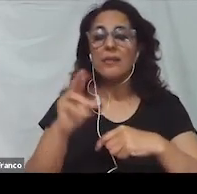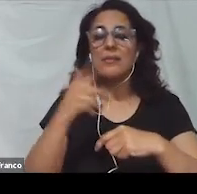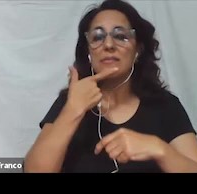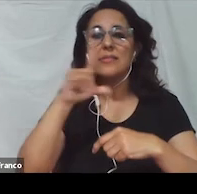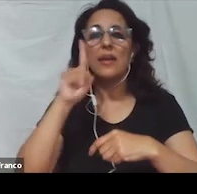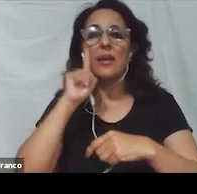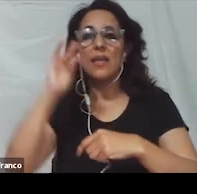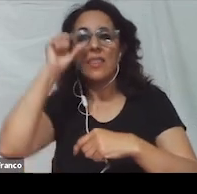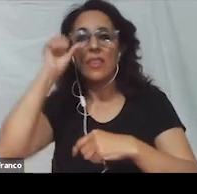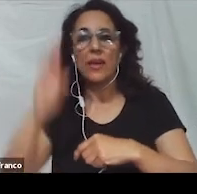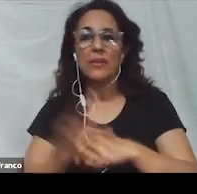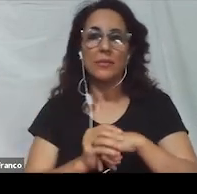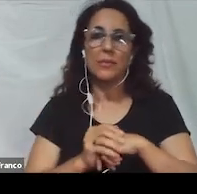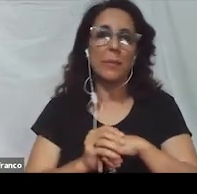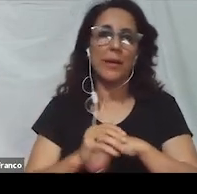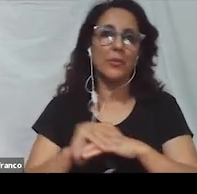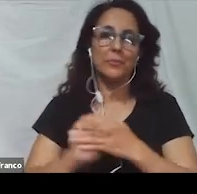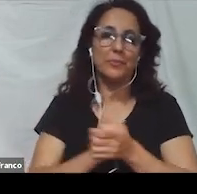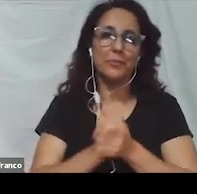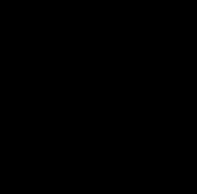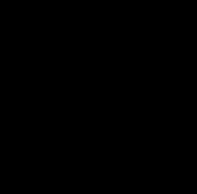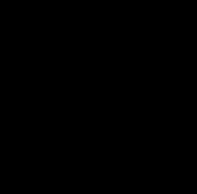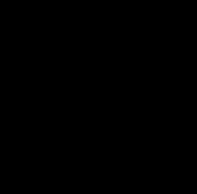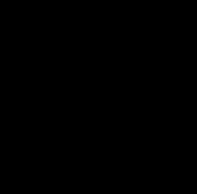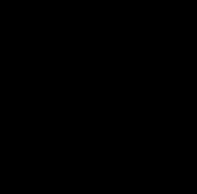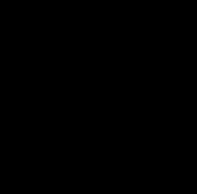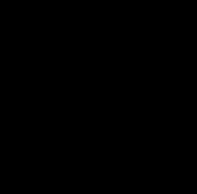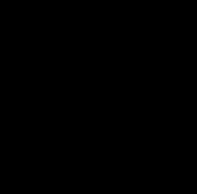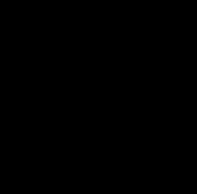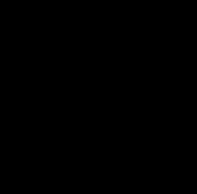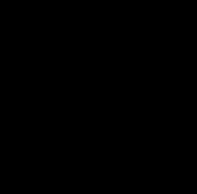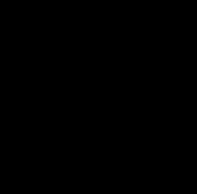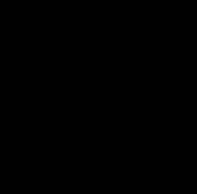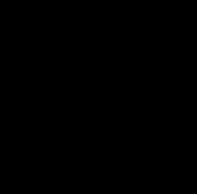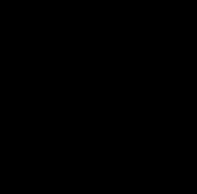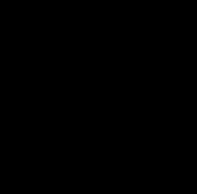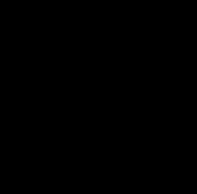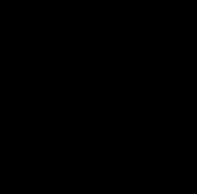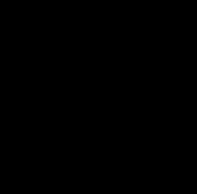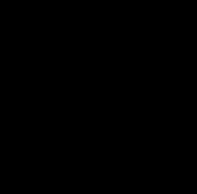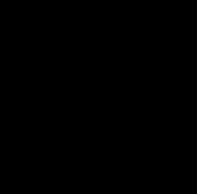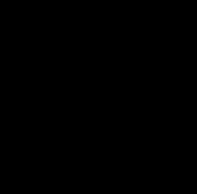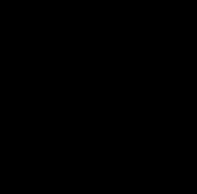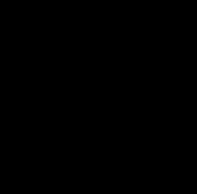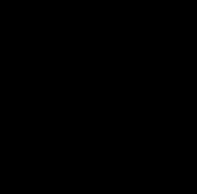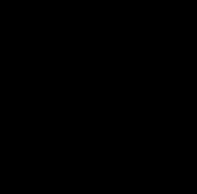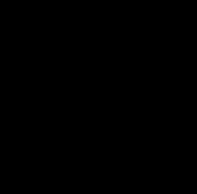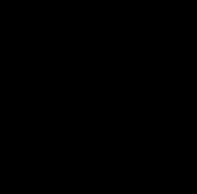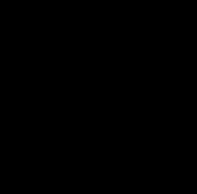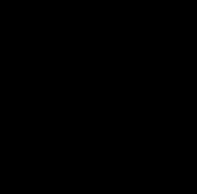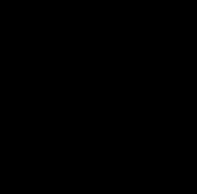un rol que define este papel del elemento dentro del documento, por ejemplo, en este caso, el rol